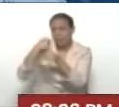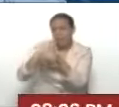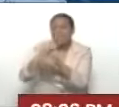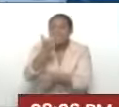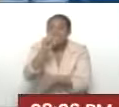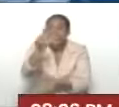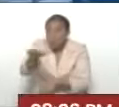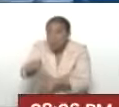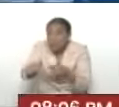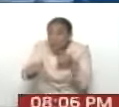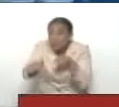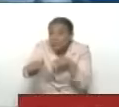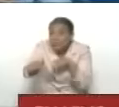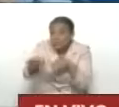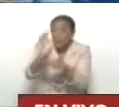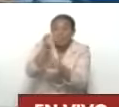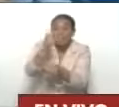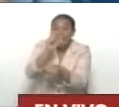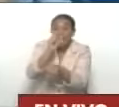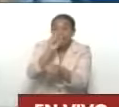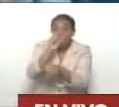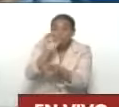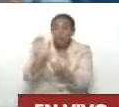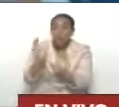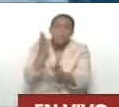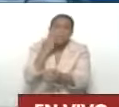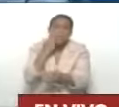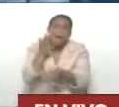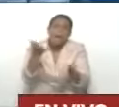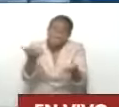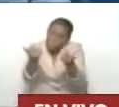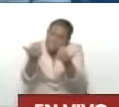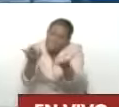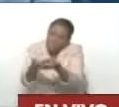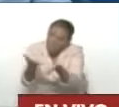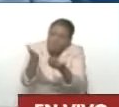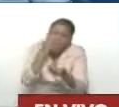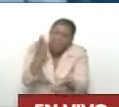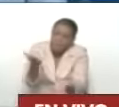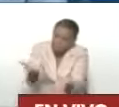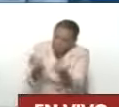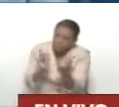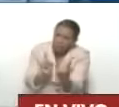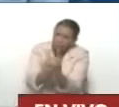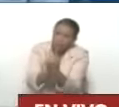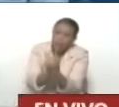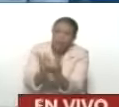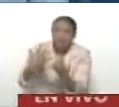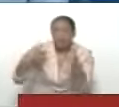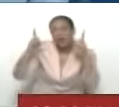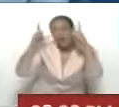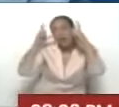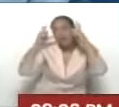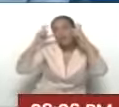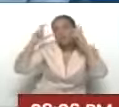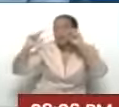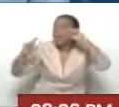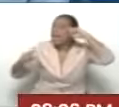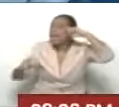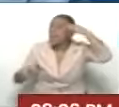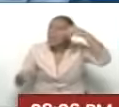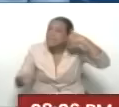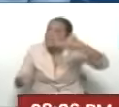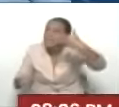añitos. Y mi mamá me dijo, mijo, venga para acá. Vamos a tomar una foto para que la recuerde siempre, me